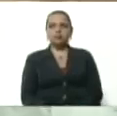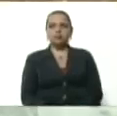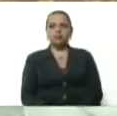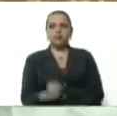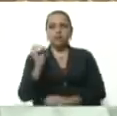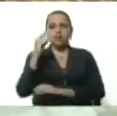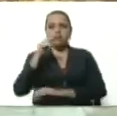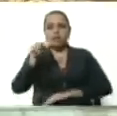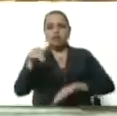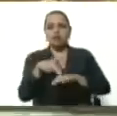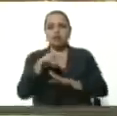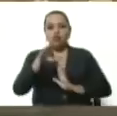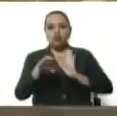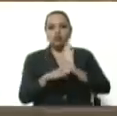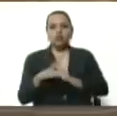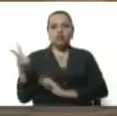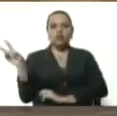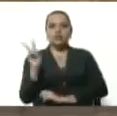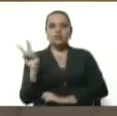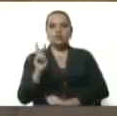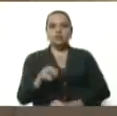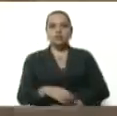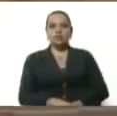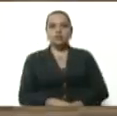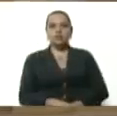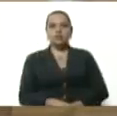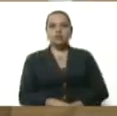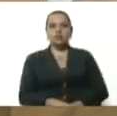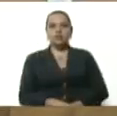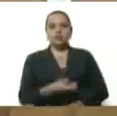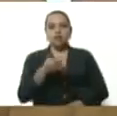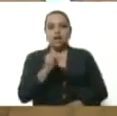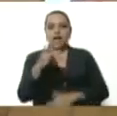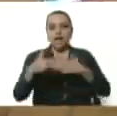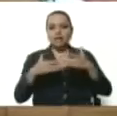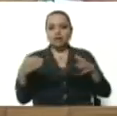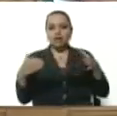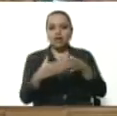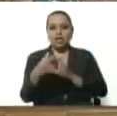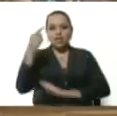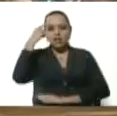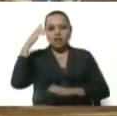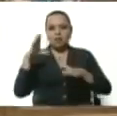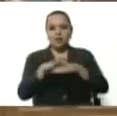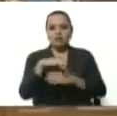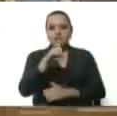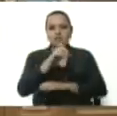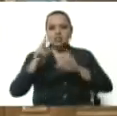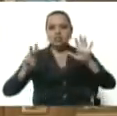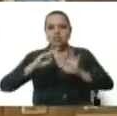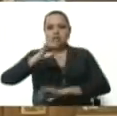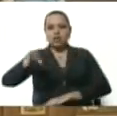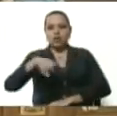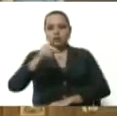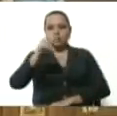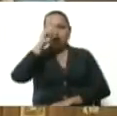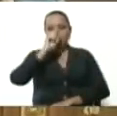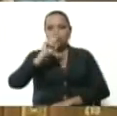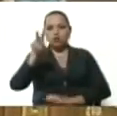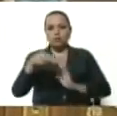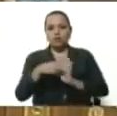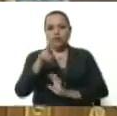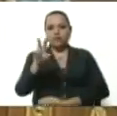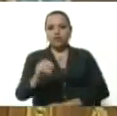Asamblea Nacional Constituyente de la República Bolivariana de Venezuela, sesión ordinaria el día martes 17 de junio de 2020.